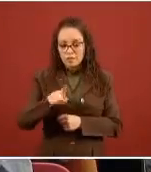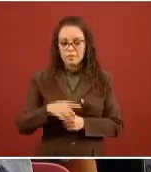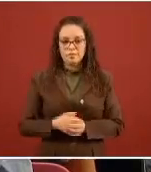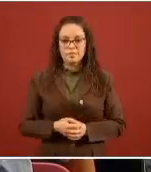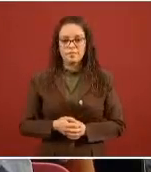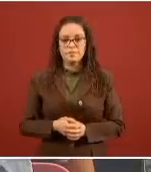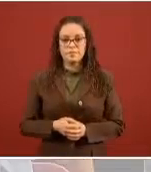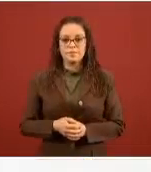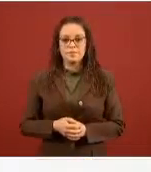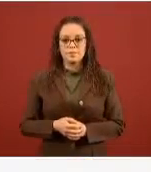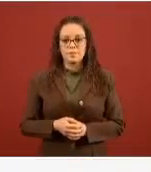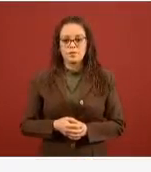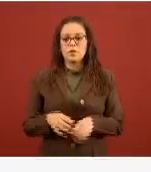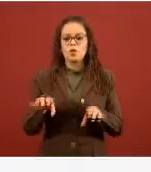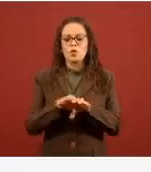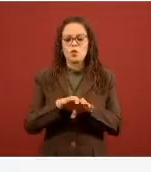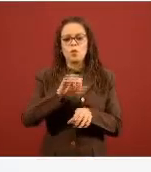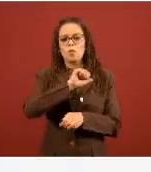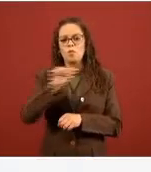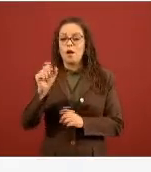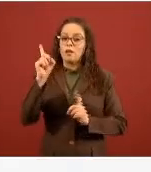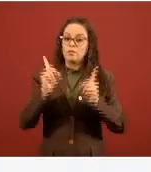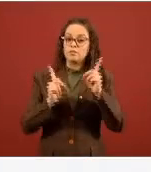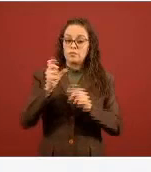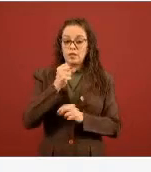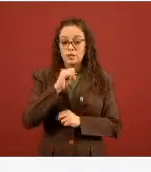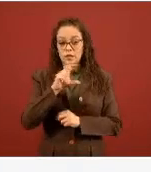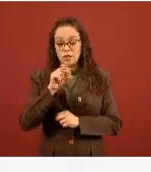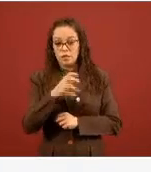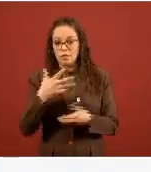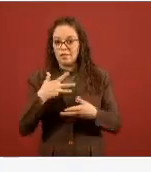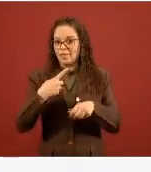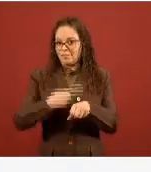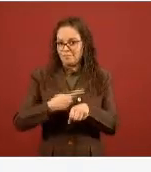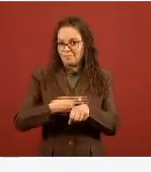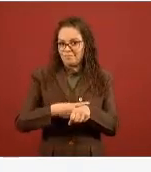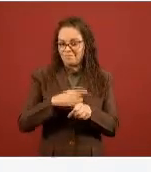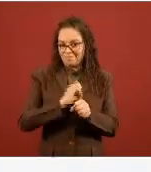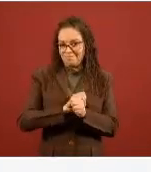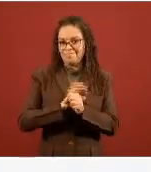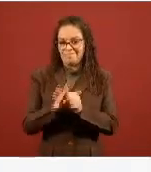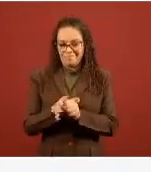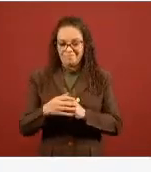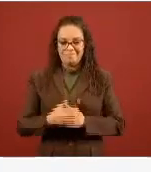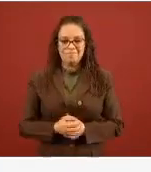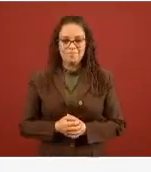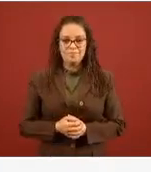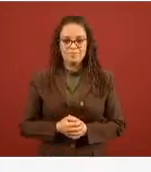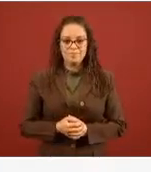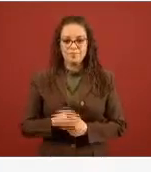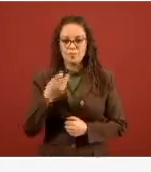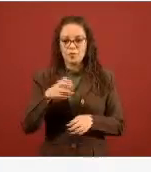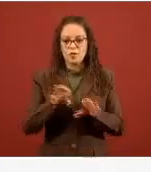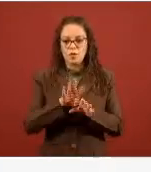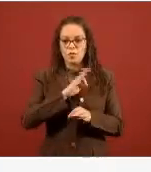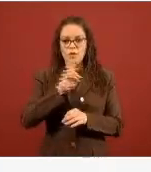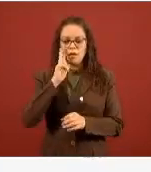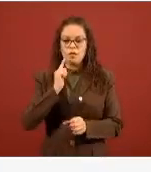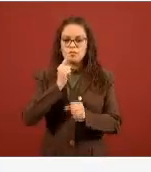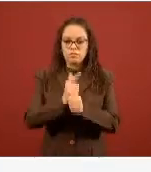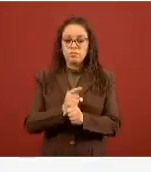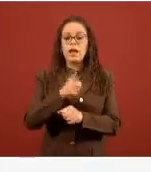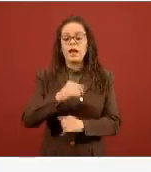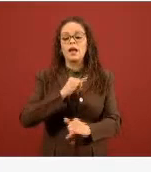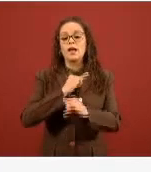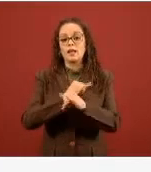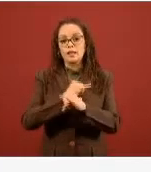presentando los casos sospechosos. Recordando que todos esos casos sospechosos se notifican a través de una plataforma, un sistema en línea.